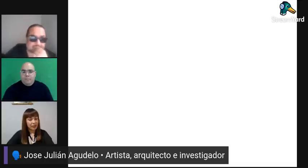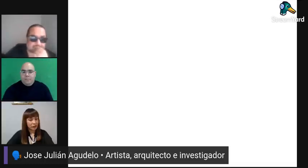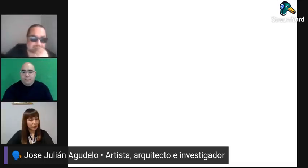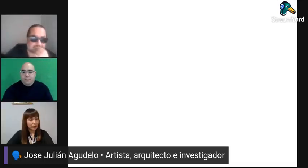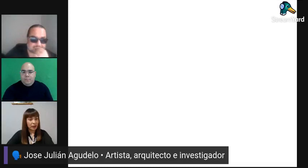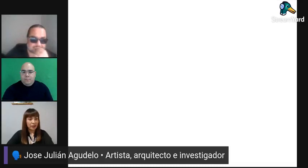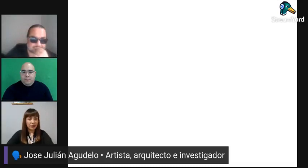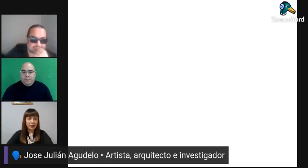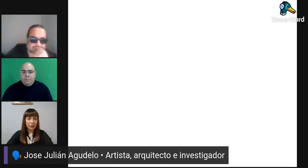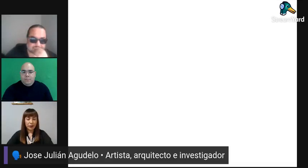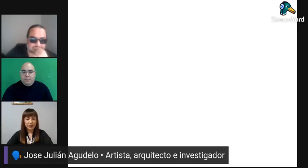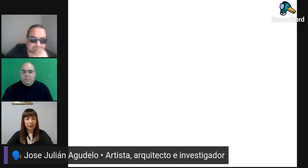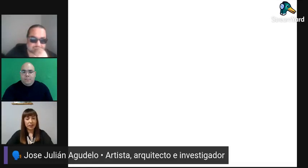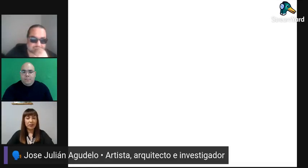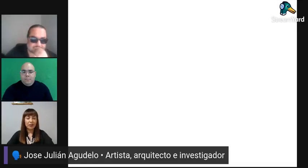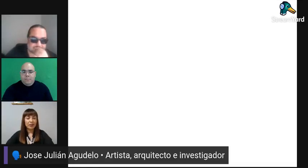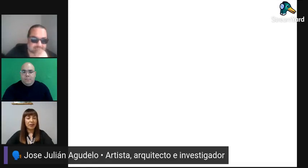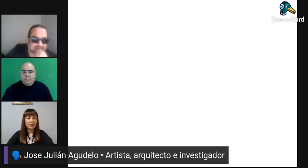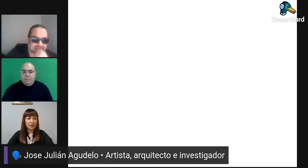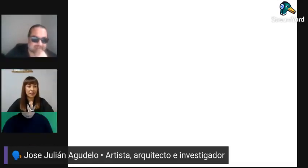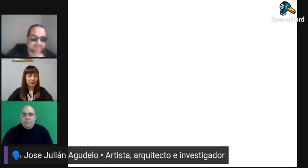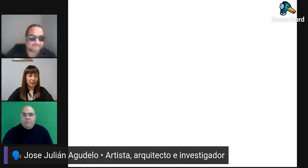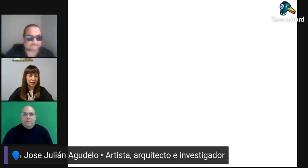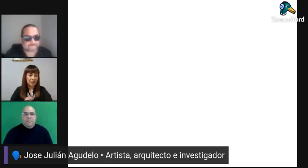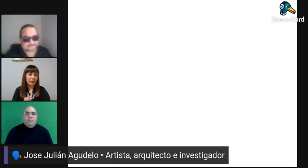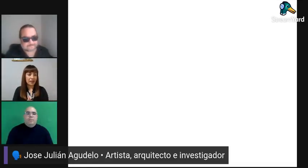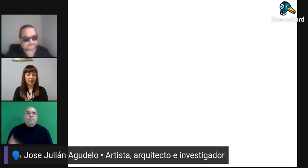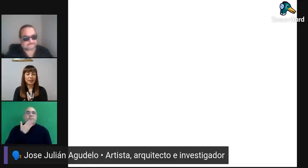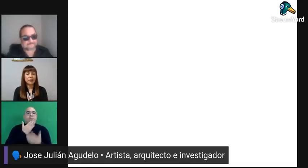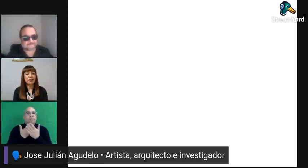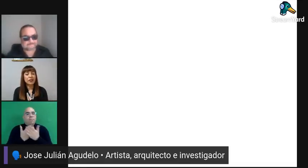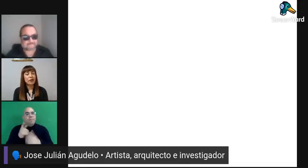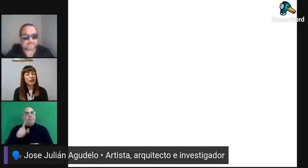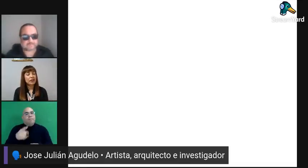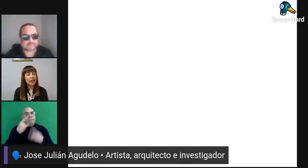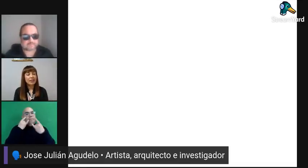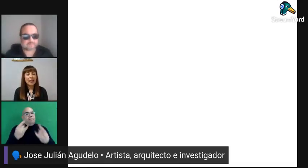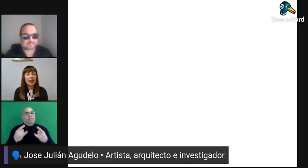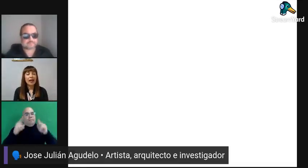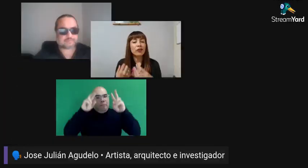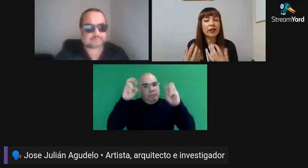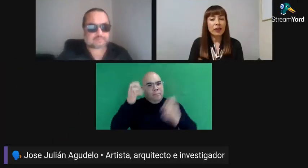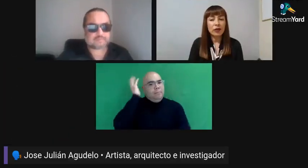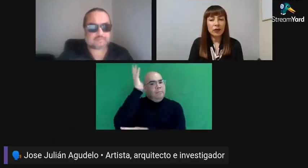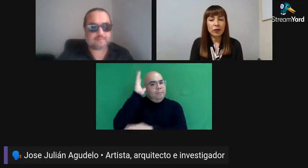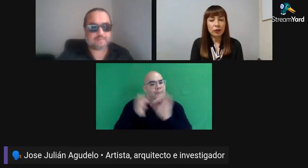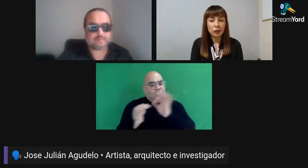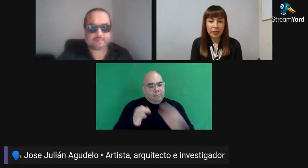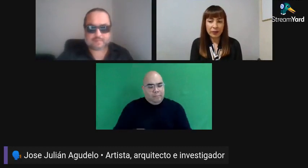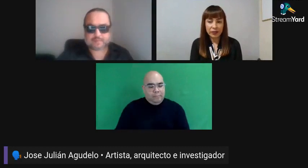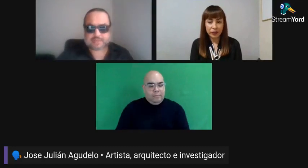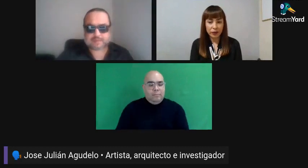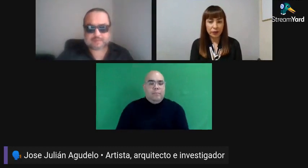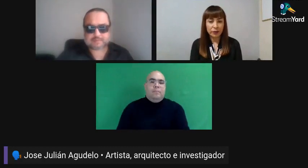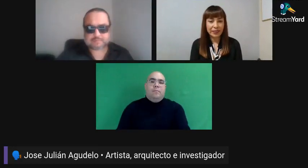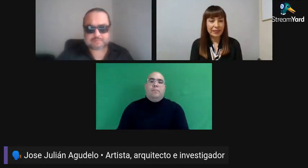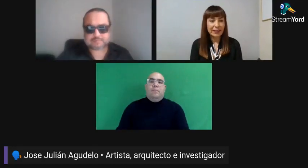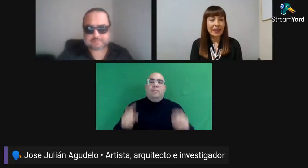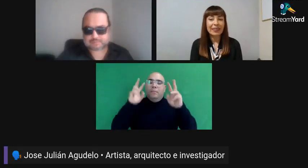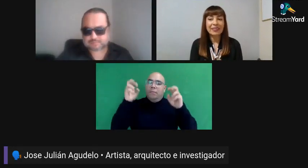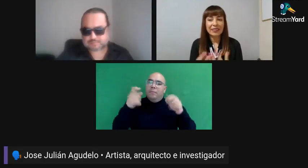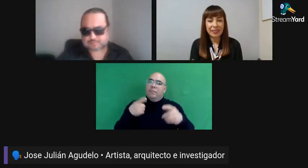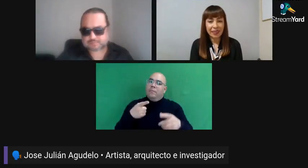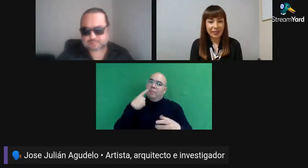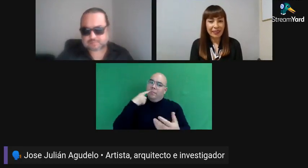Gracias, José Julián, de verdad, por esta interesante exposición que nos das. Algo que recojo de tu intervención, pues, es